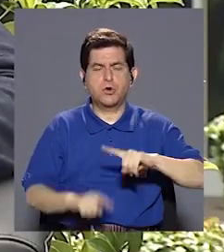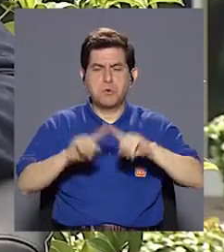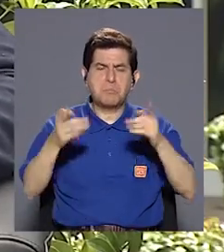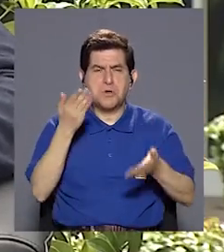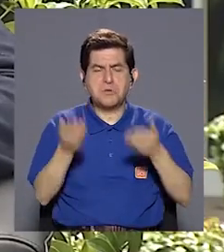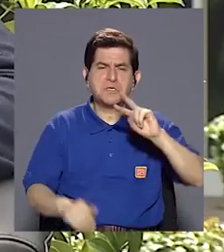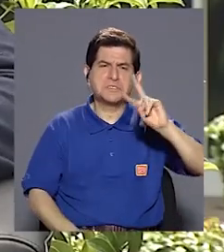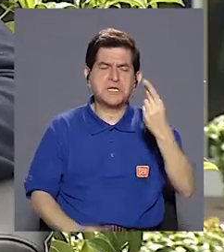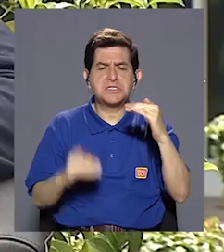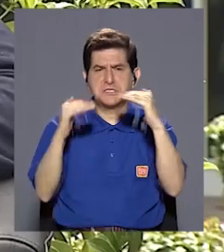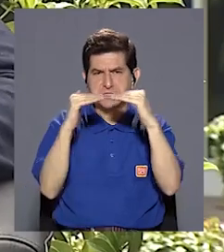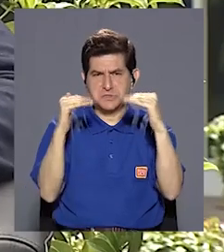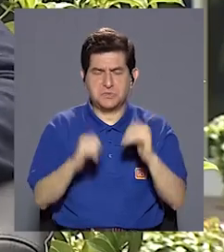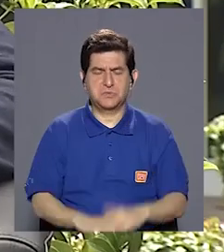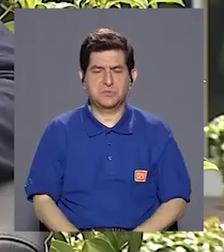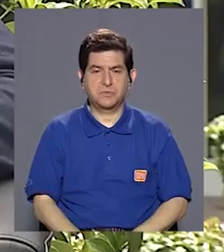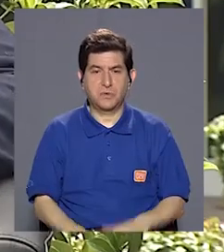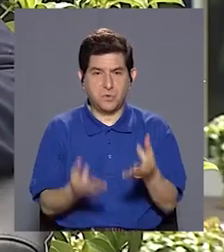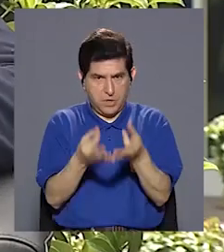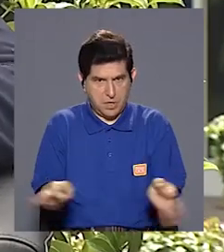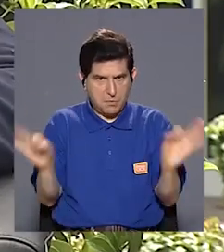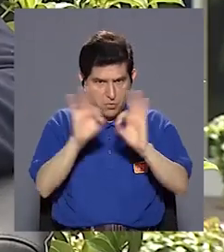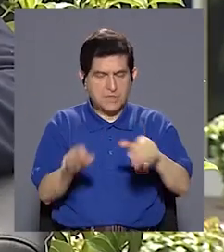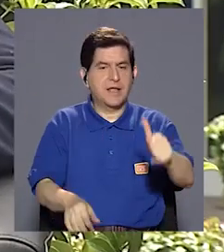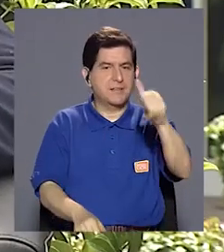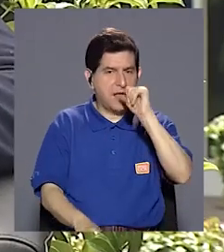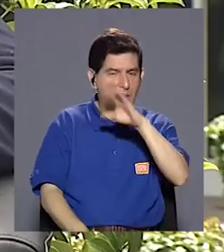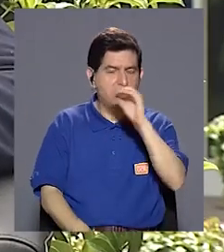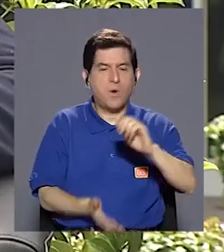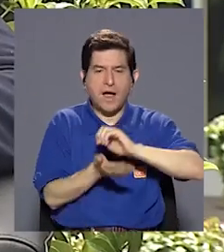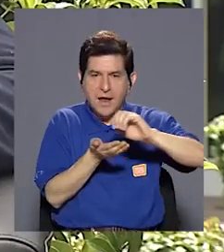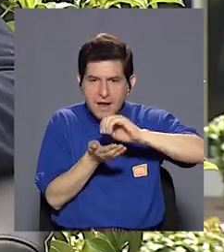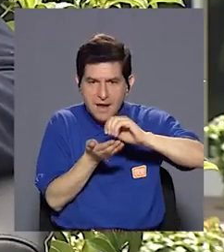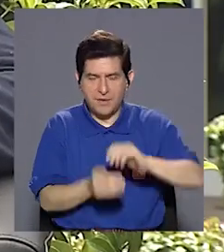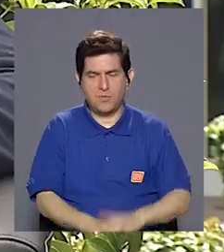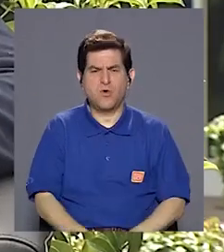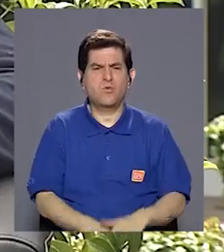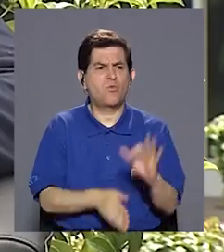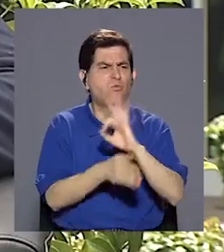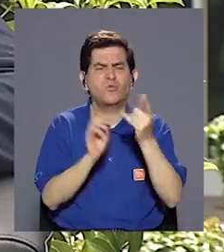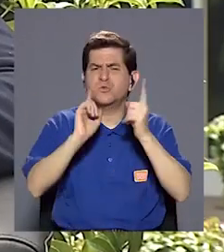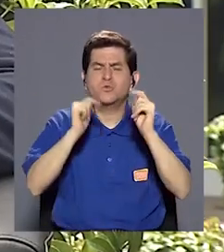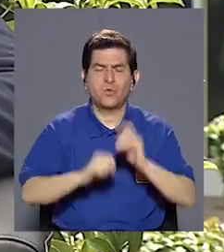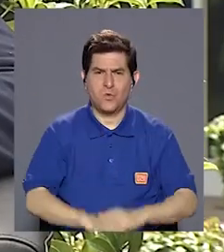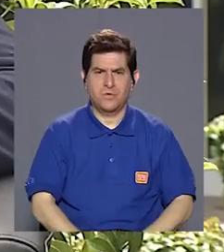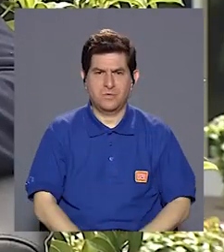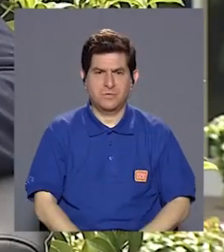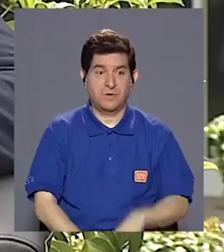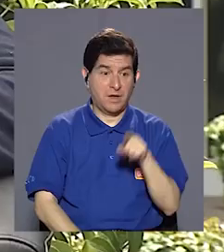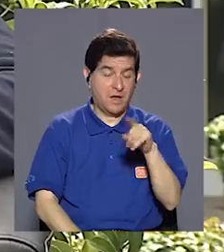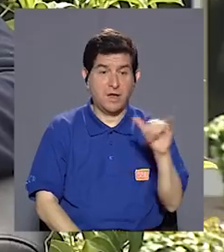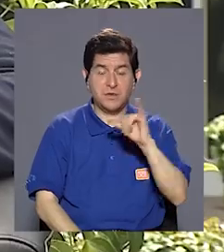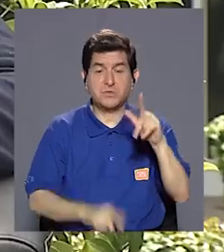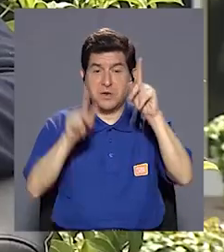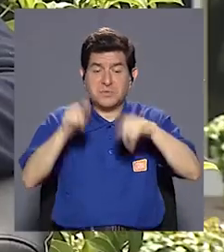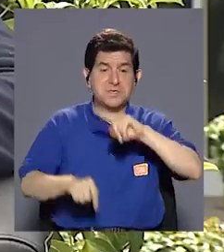es secundario. O sea, lo más importante es el agua y el jabón. El jabón, ¿qué función tiene el jabón? Porque eso es algo también que la gente dice,